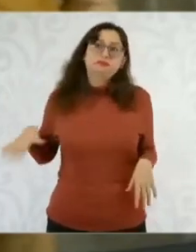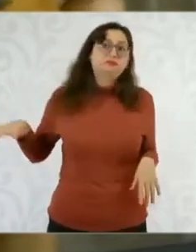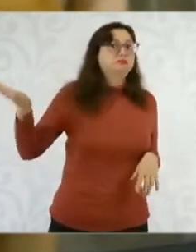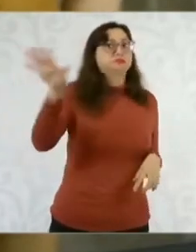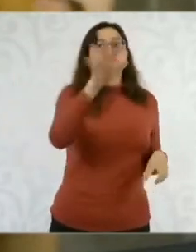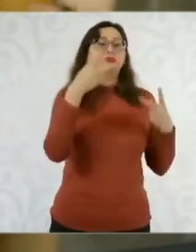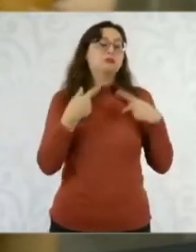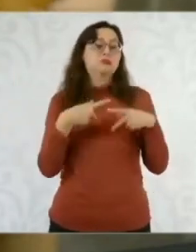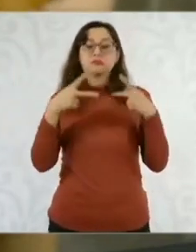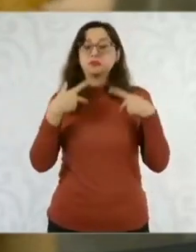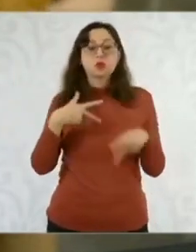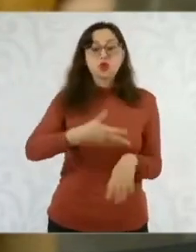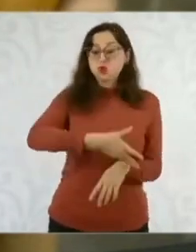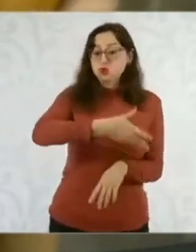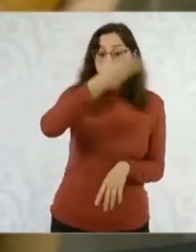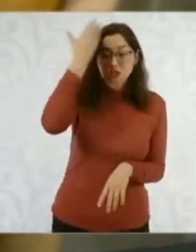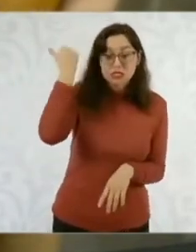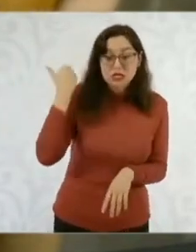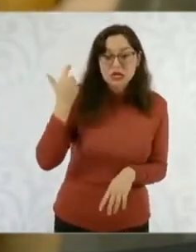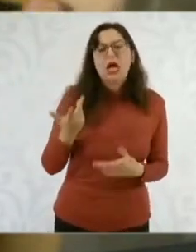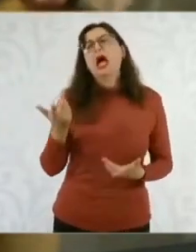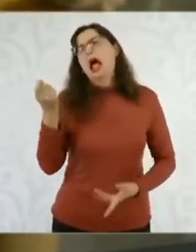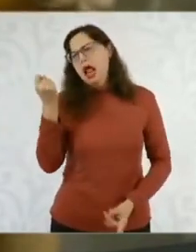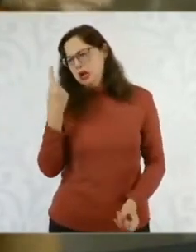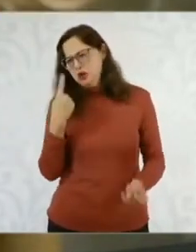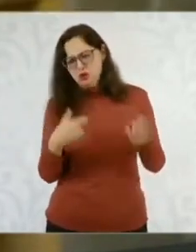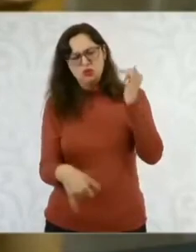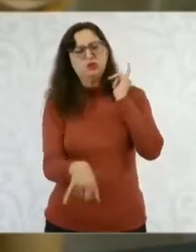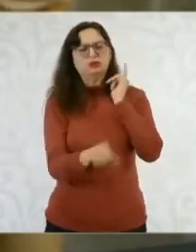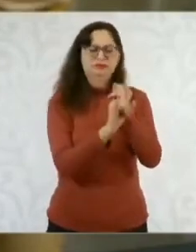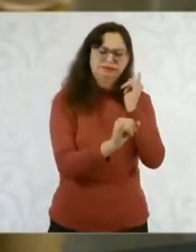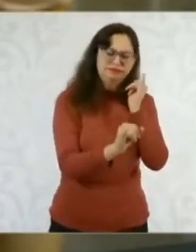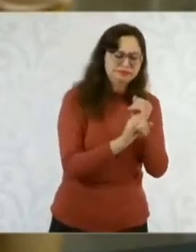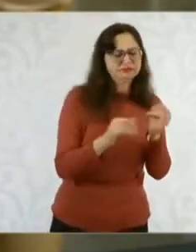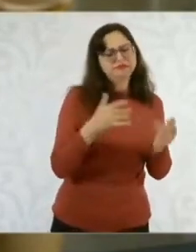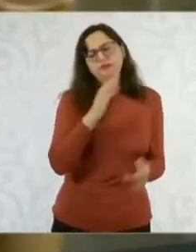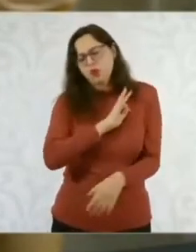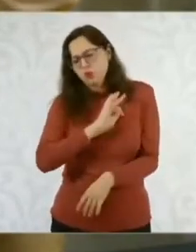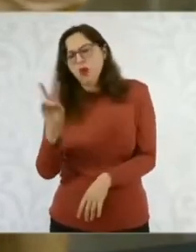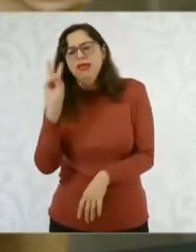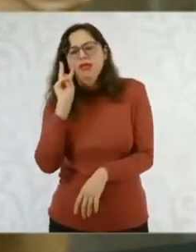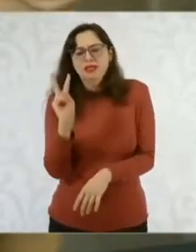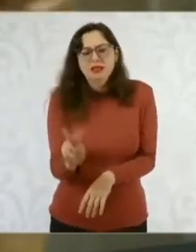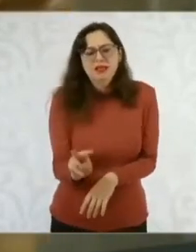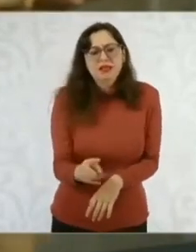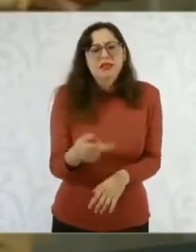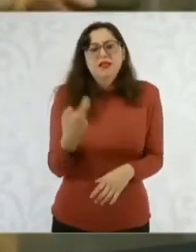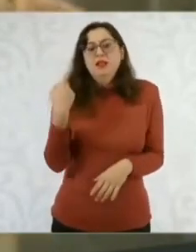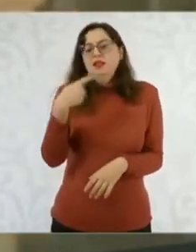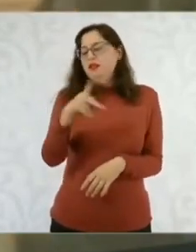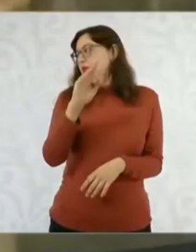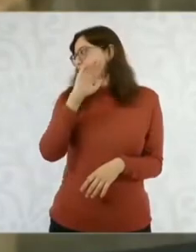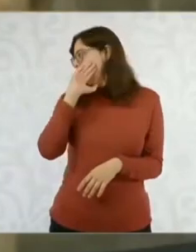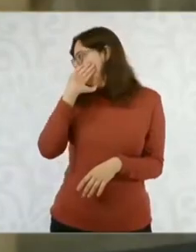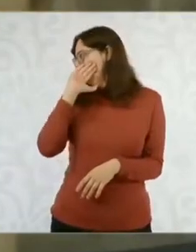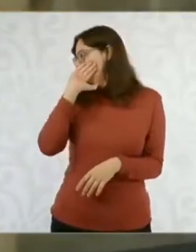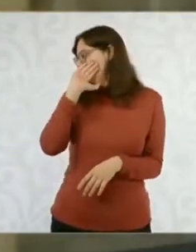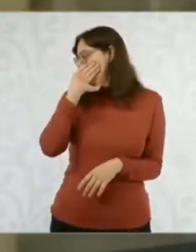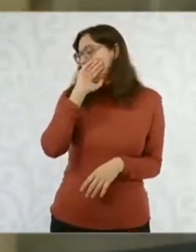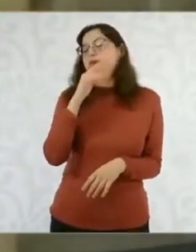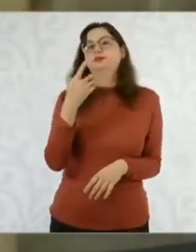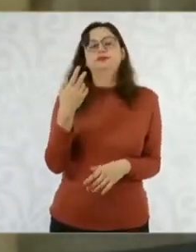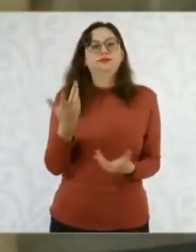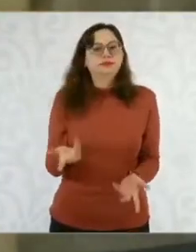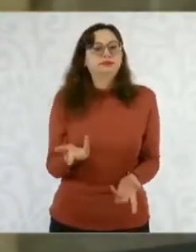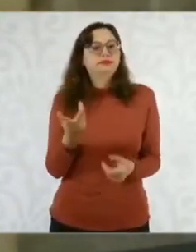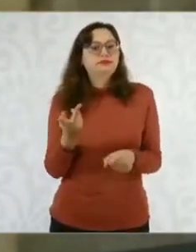Claro, algunos aprovechan que tengan algún señal de internet, de la tarde con alguna plataforma. Pero los medios públicos en